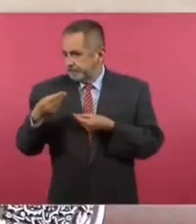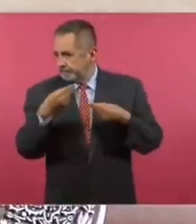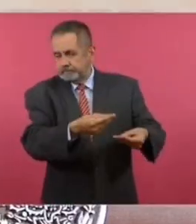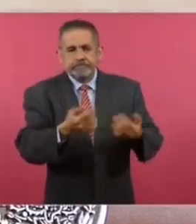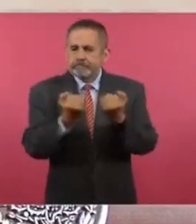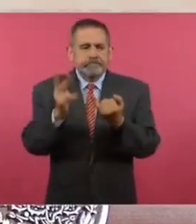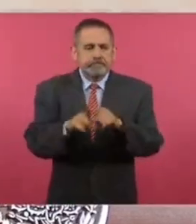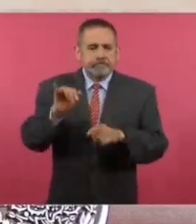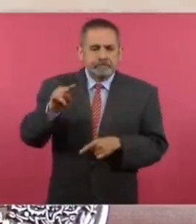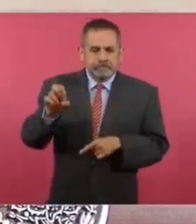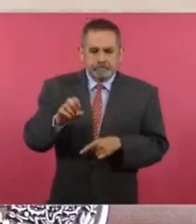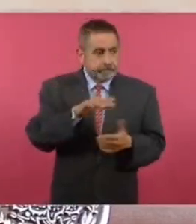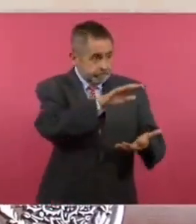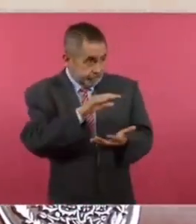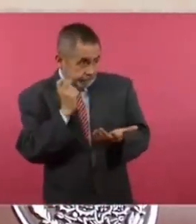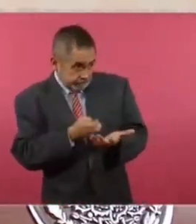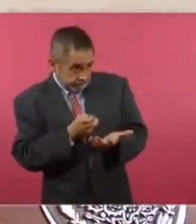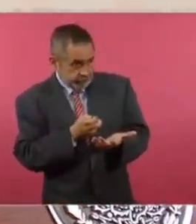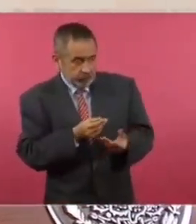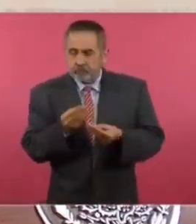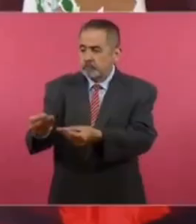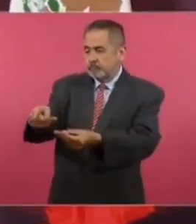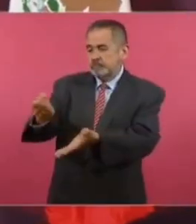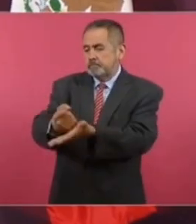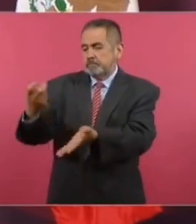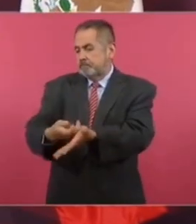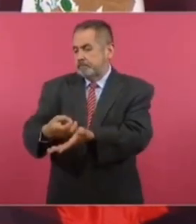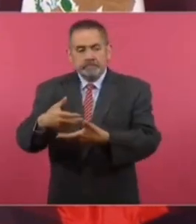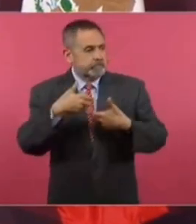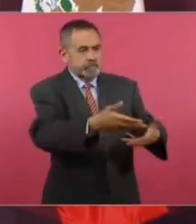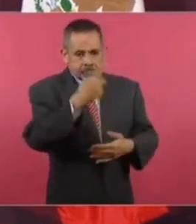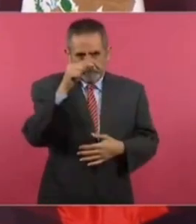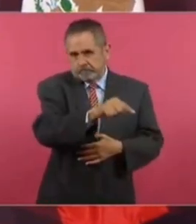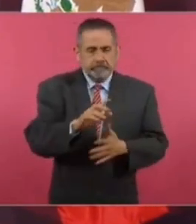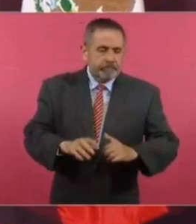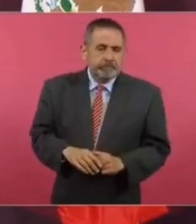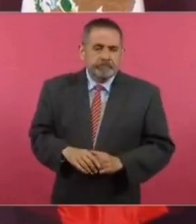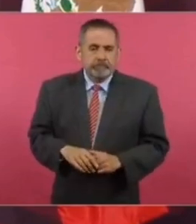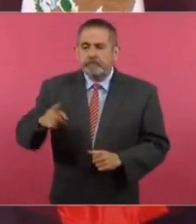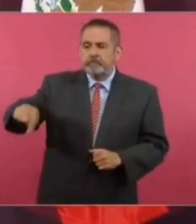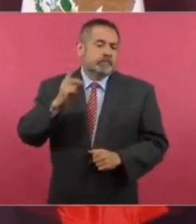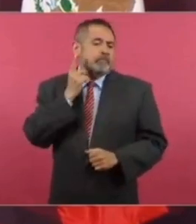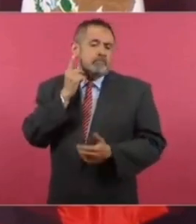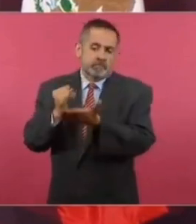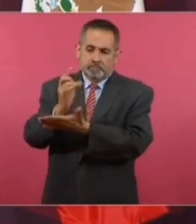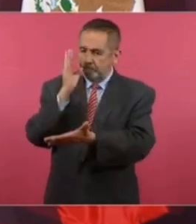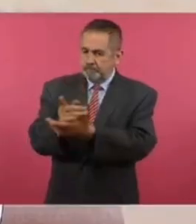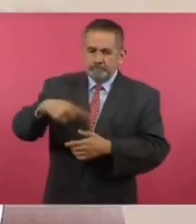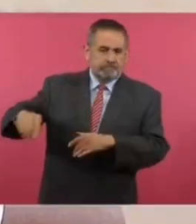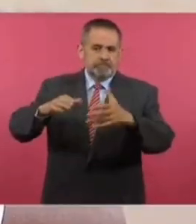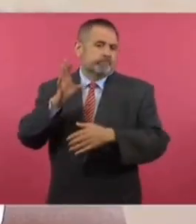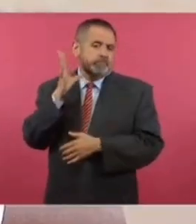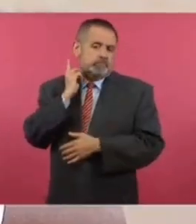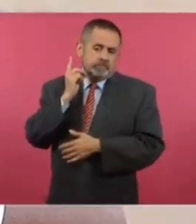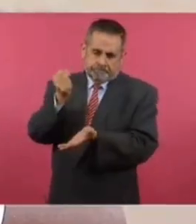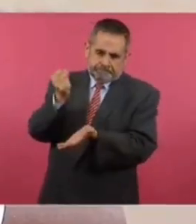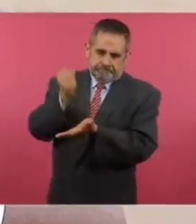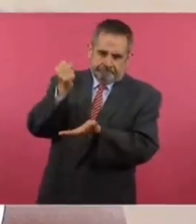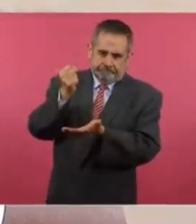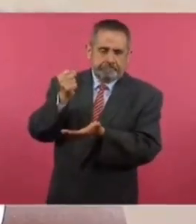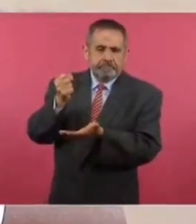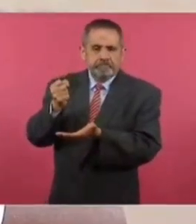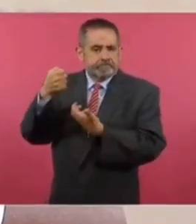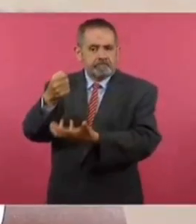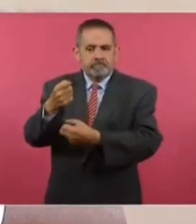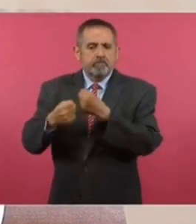igual manda a El poder legislativo porque facultad exclusiva de la cámara de diputados